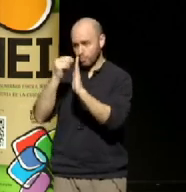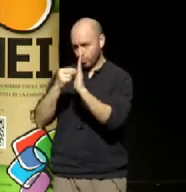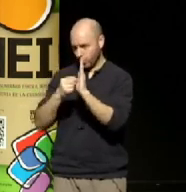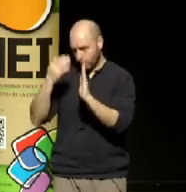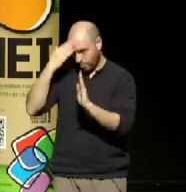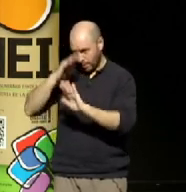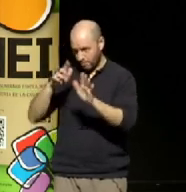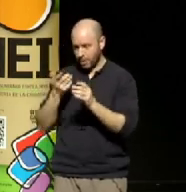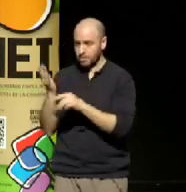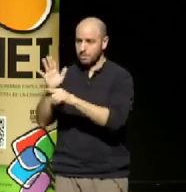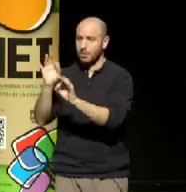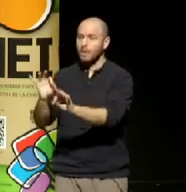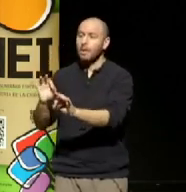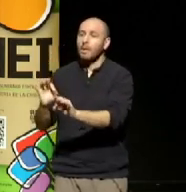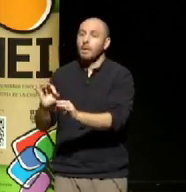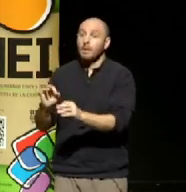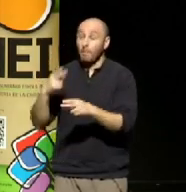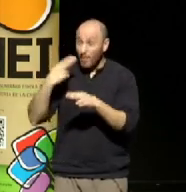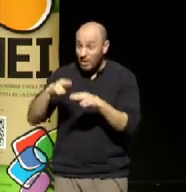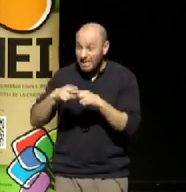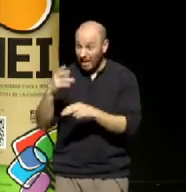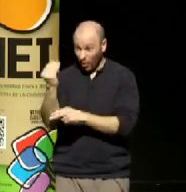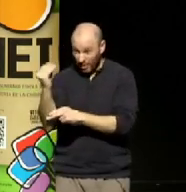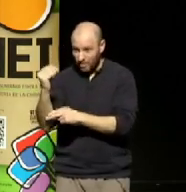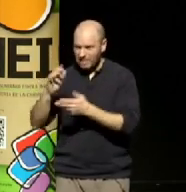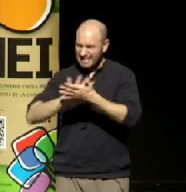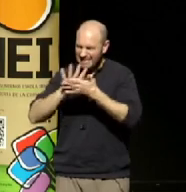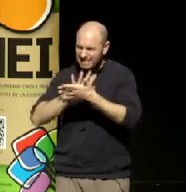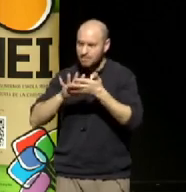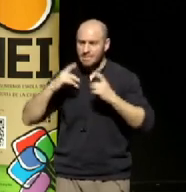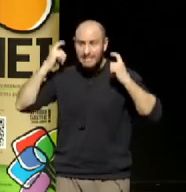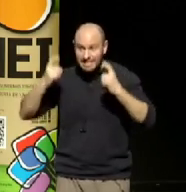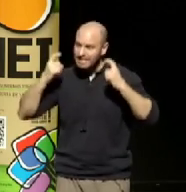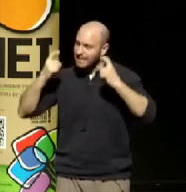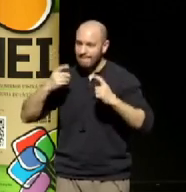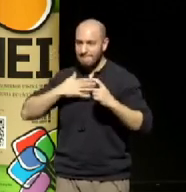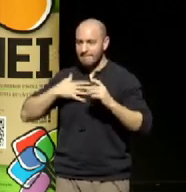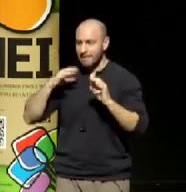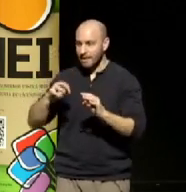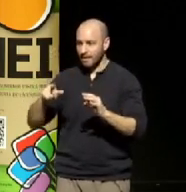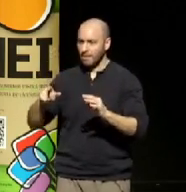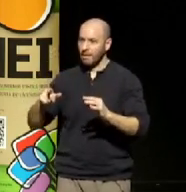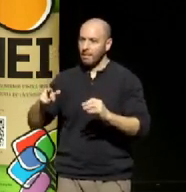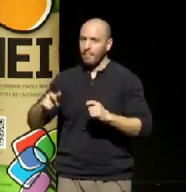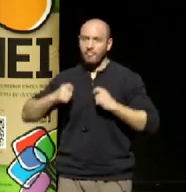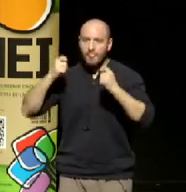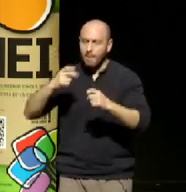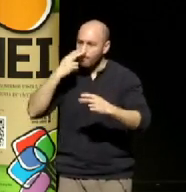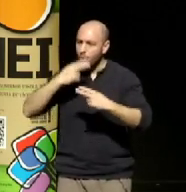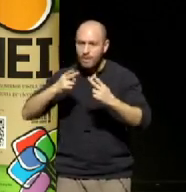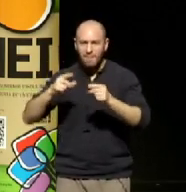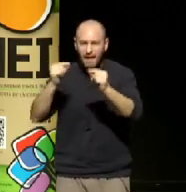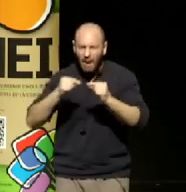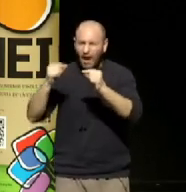intento de hablar sobre políticas de juventud o sobre cuestiones que tengan que ver con los jóvenes degenera rapidísimamente en el debate público en